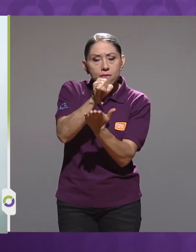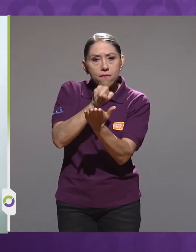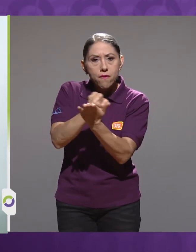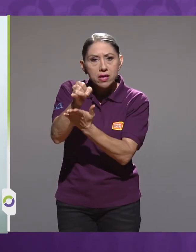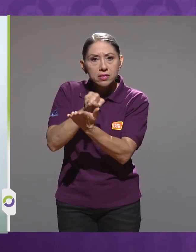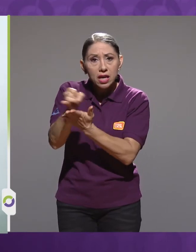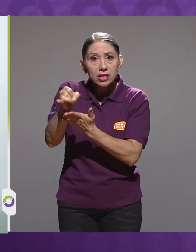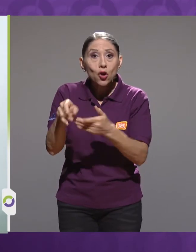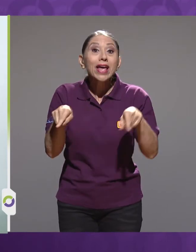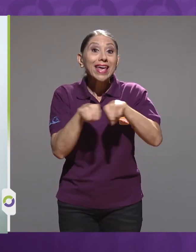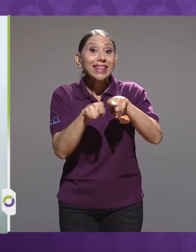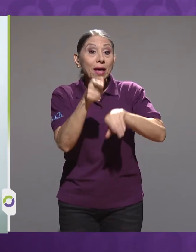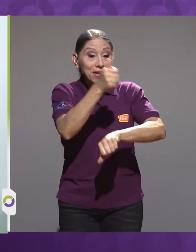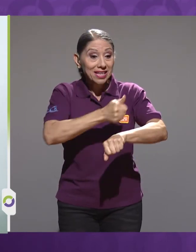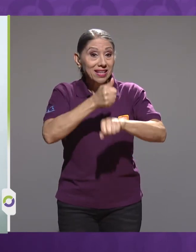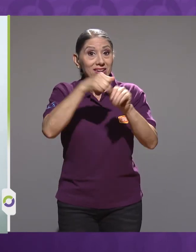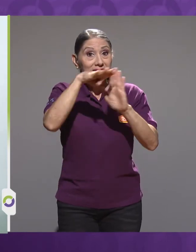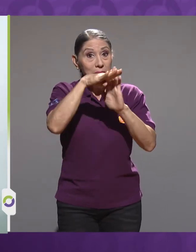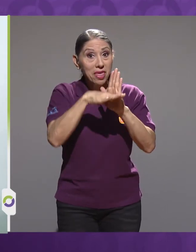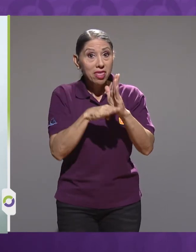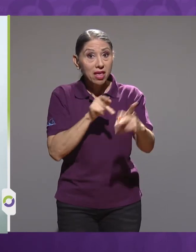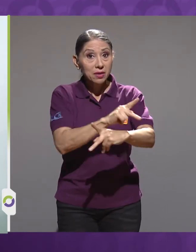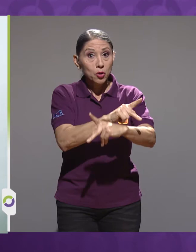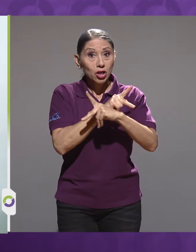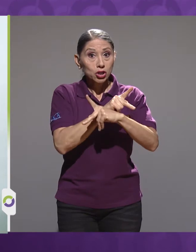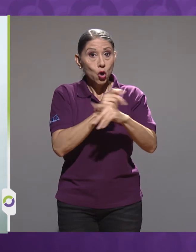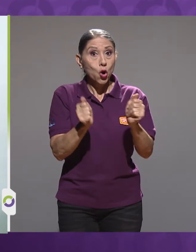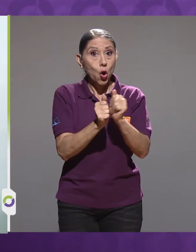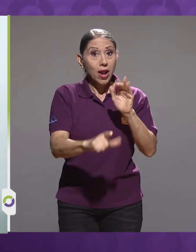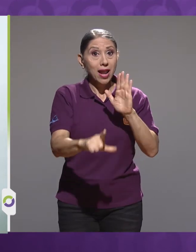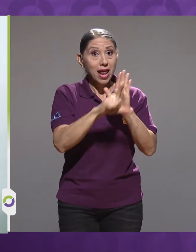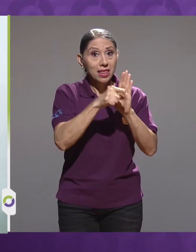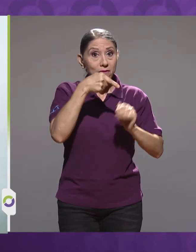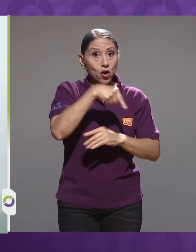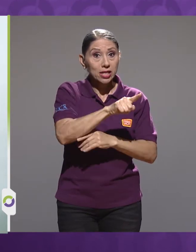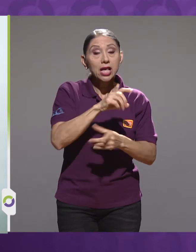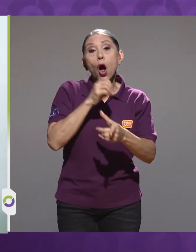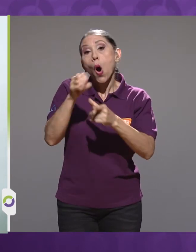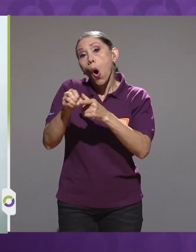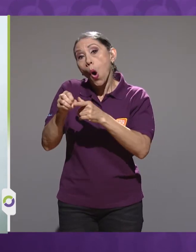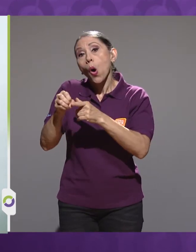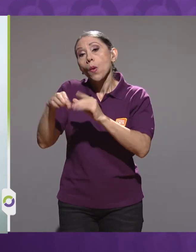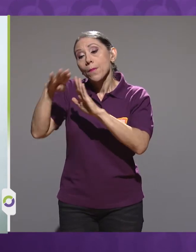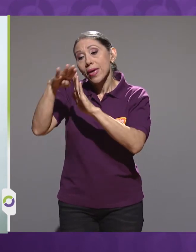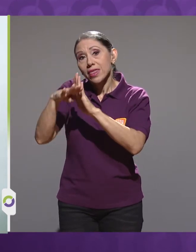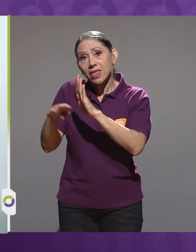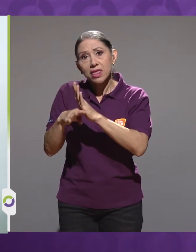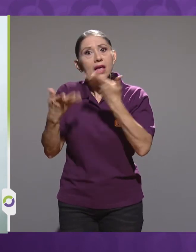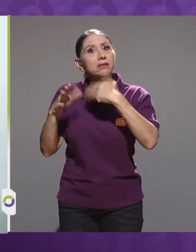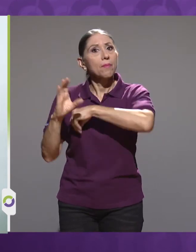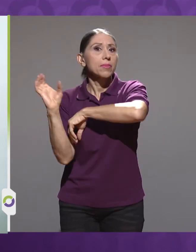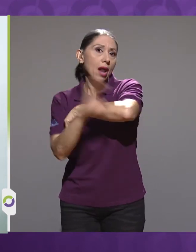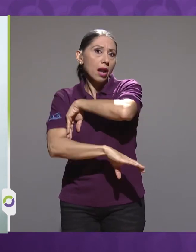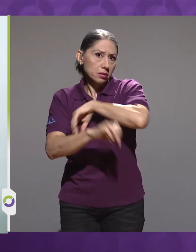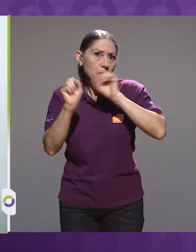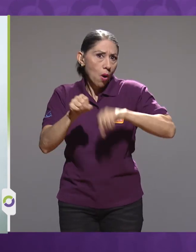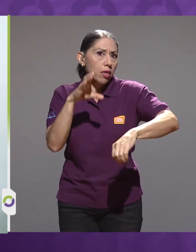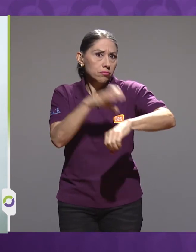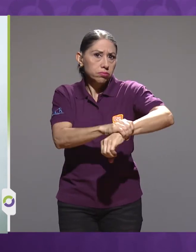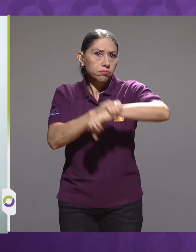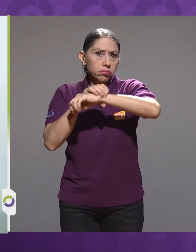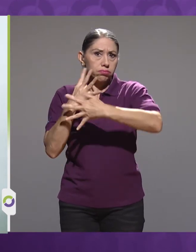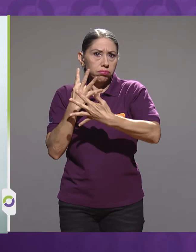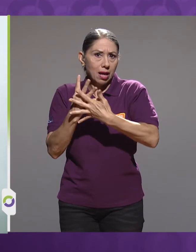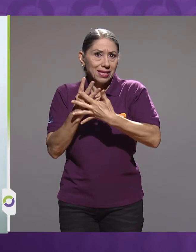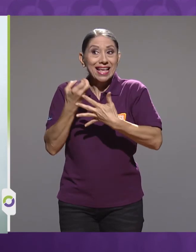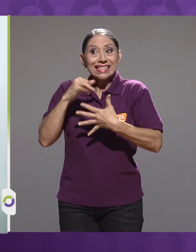necesario establecer ya sea medidas de protección a través de la ley de violencia o medidas ya penales, ¿verdad?, que están tipificadas con cárcel